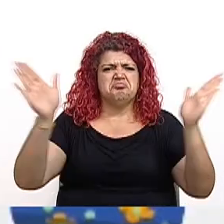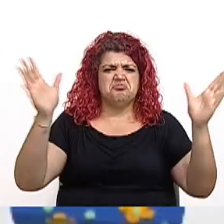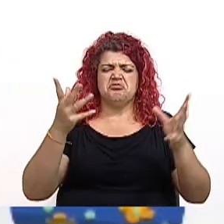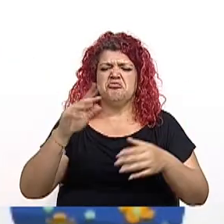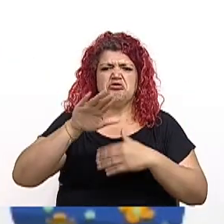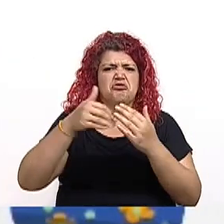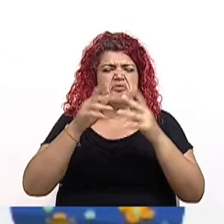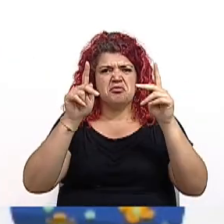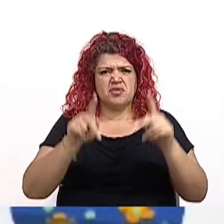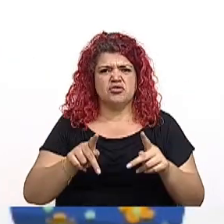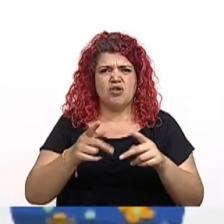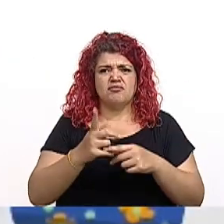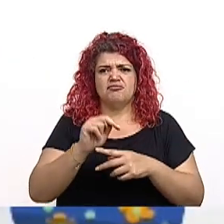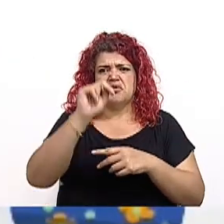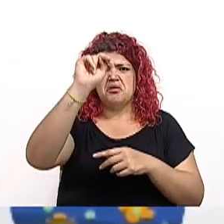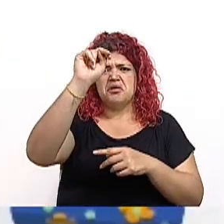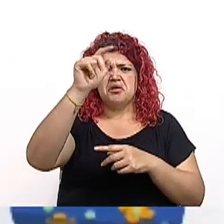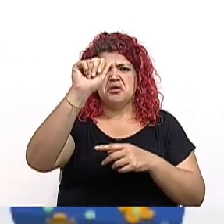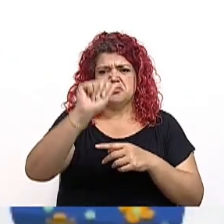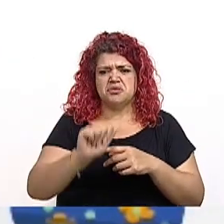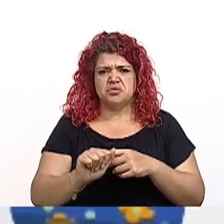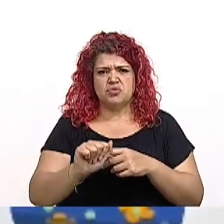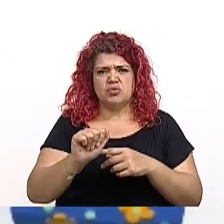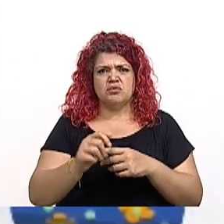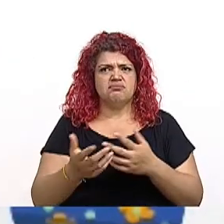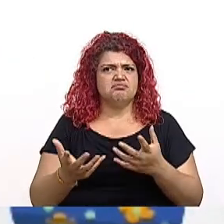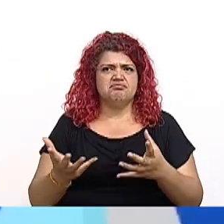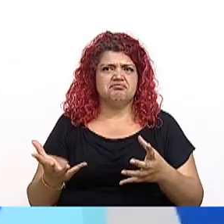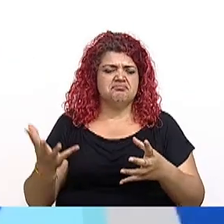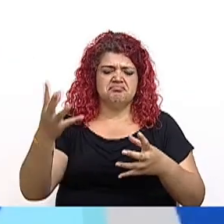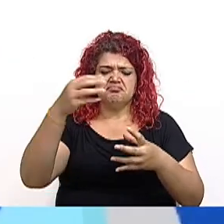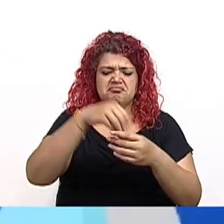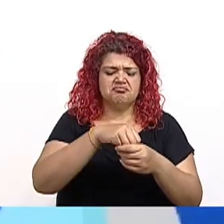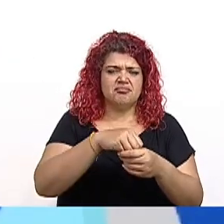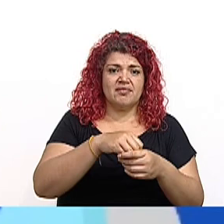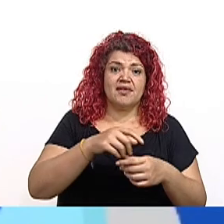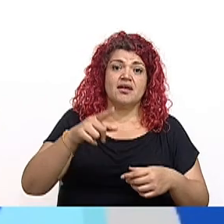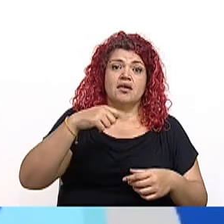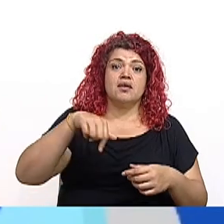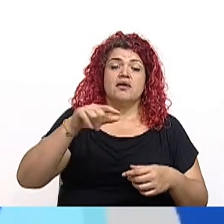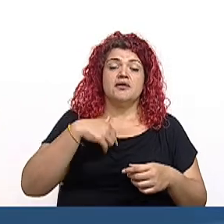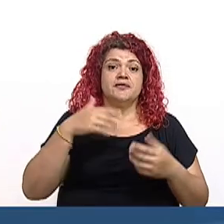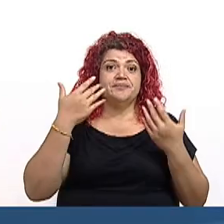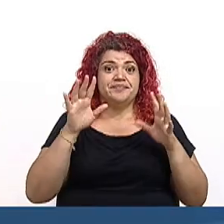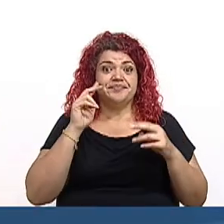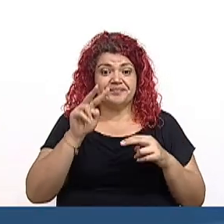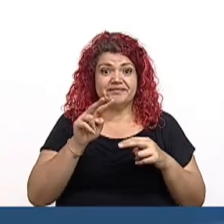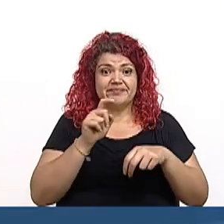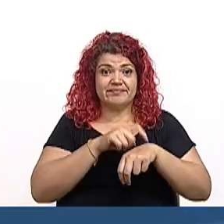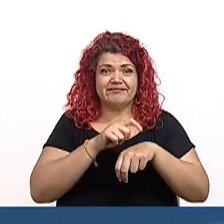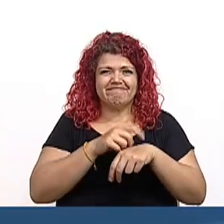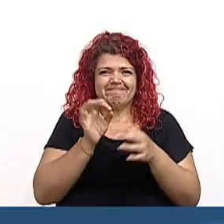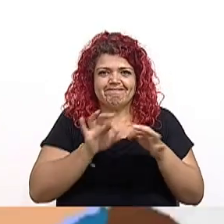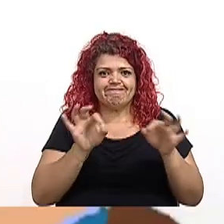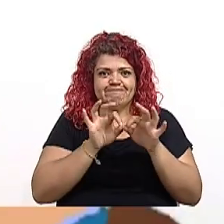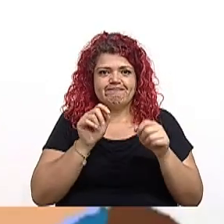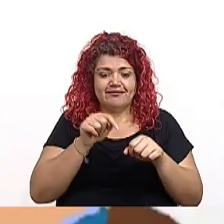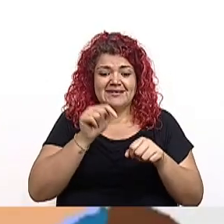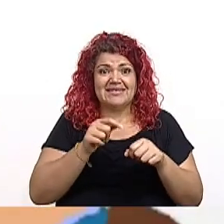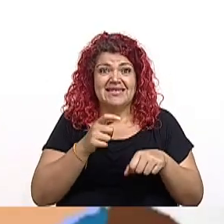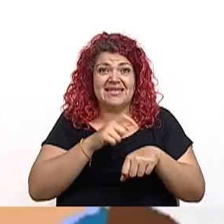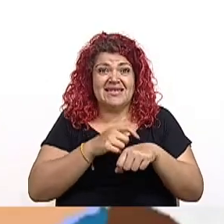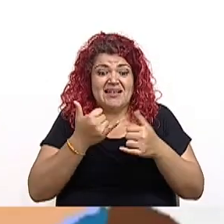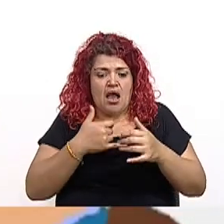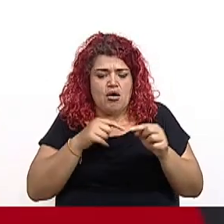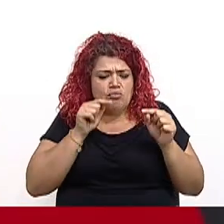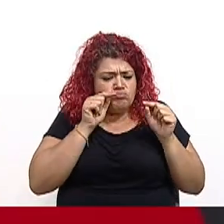personas, tanto del norte como del sur. Nos encontramos en un momento clave. Es el momento de marcar